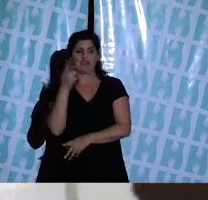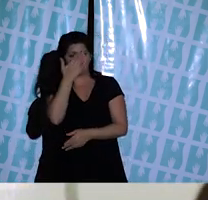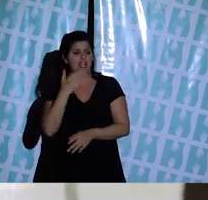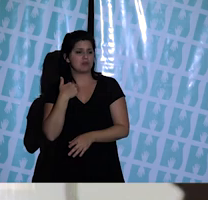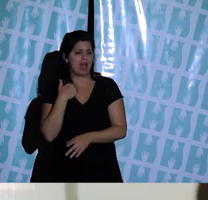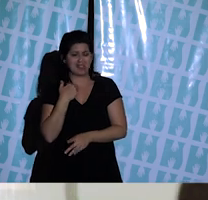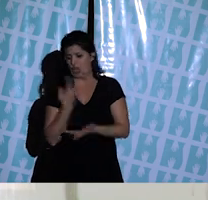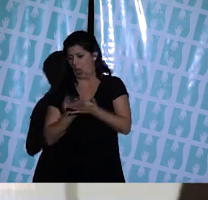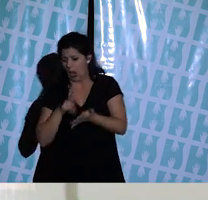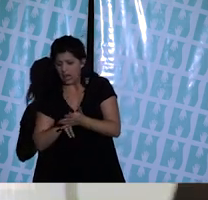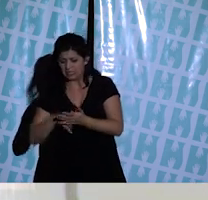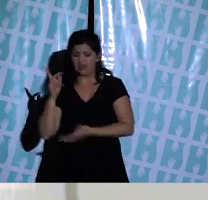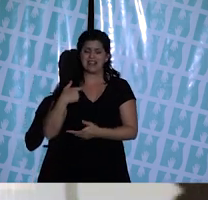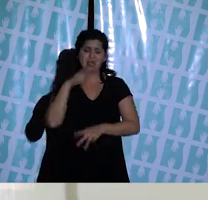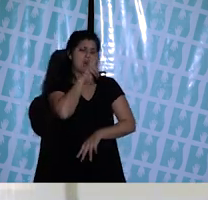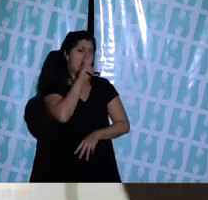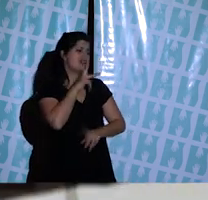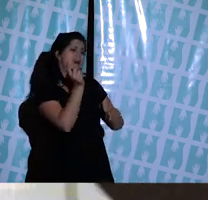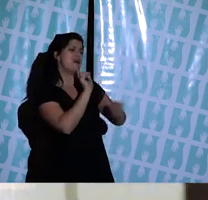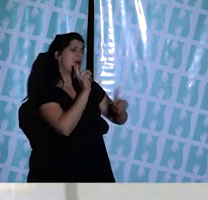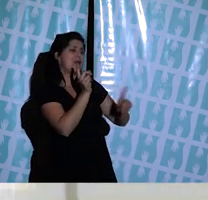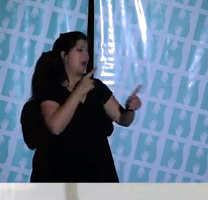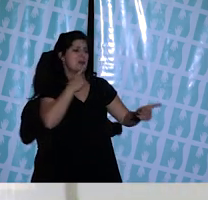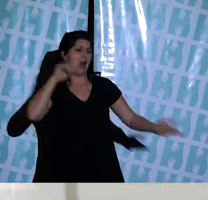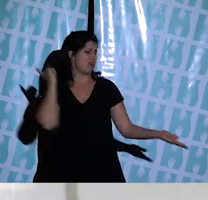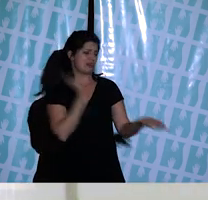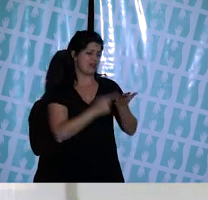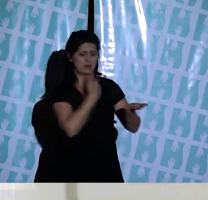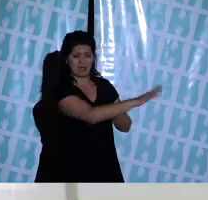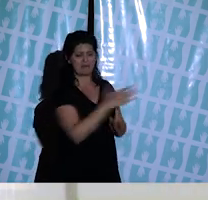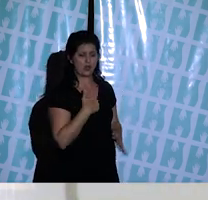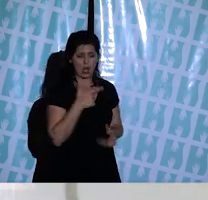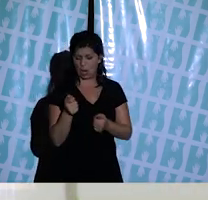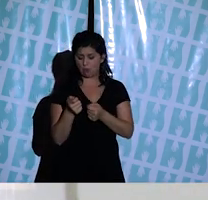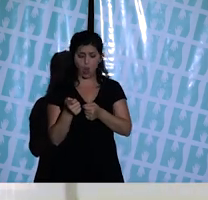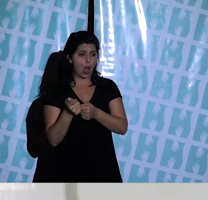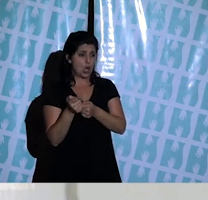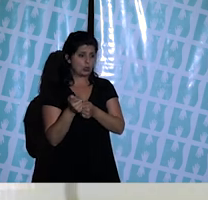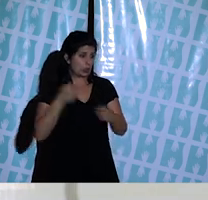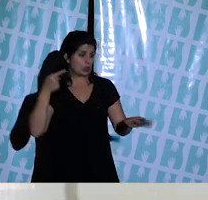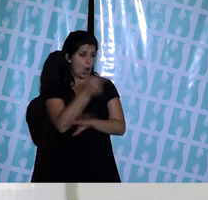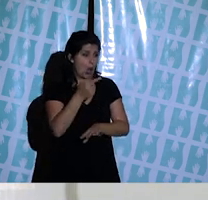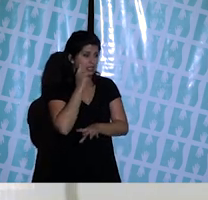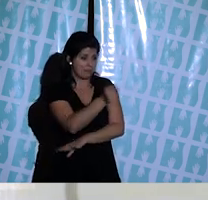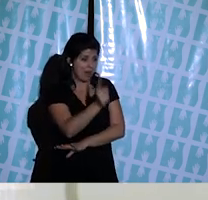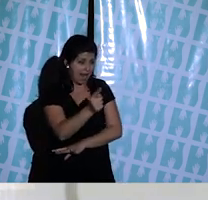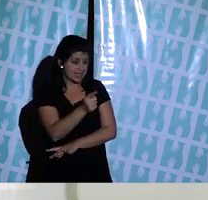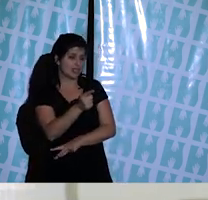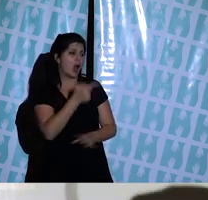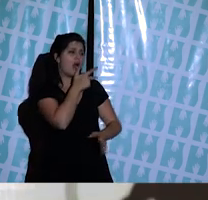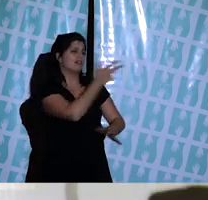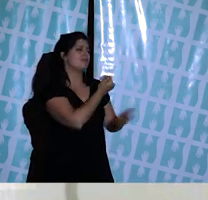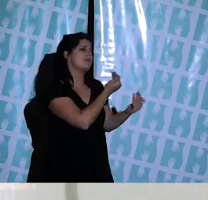la. No, le voy a levantar la denuncia, toma el botón antipánico, o le dice que venga, etcétera, etcétera,